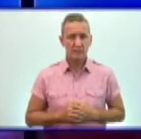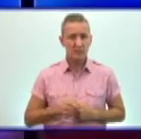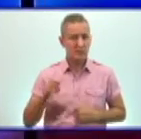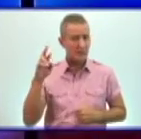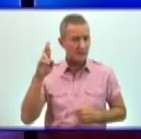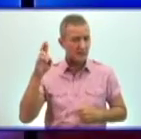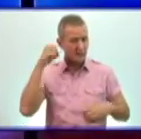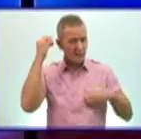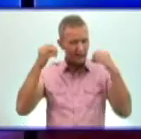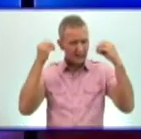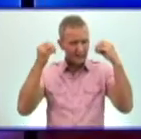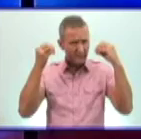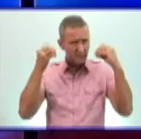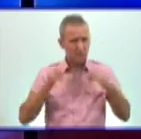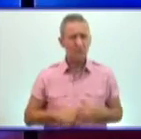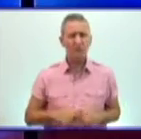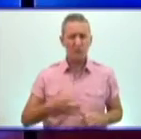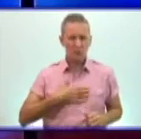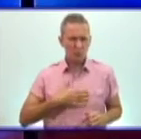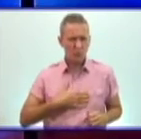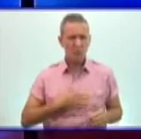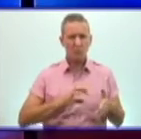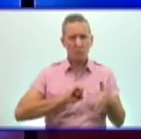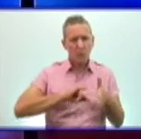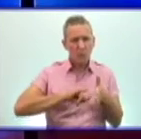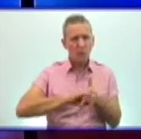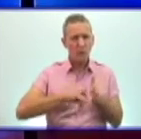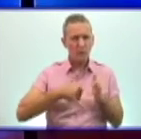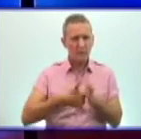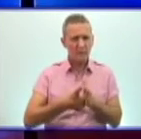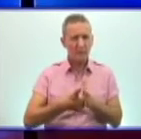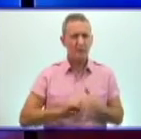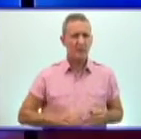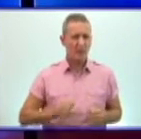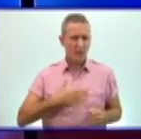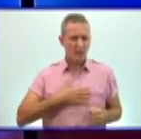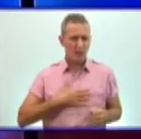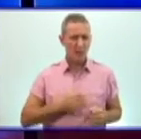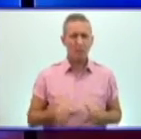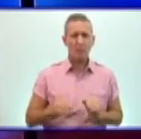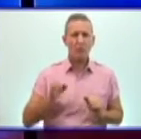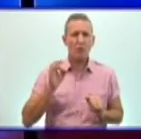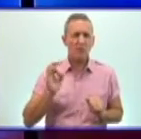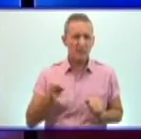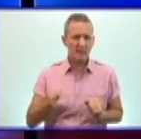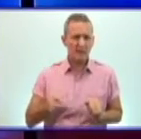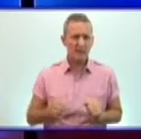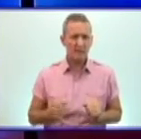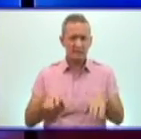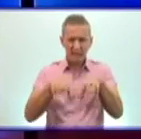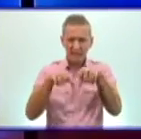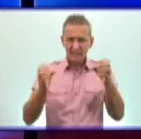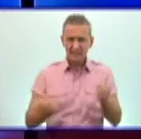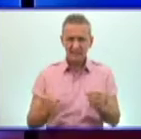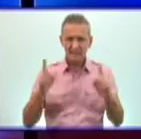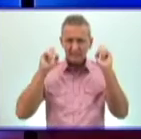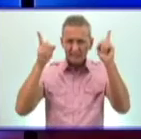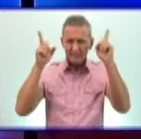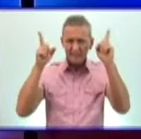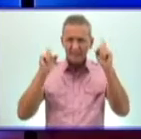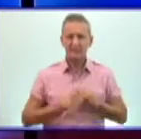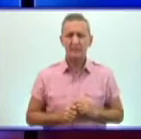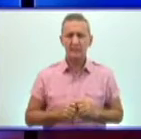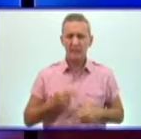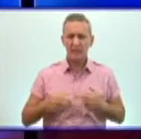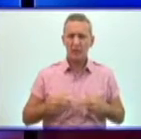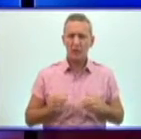Razonan desde su propio proyecto y desde su propia realidad el sistema político en el que vive y se proyectan sobre ello. Y